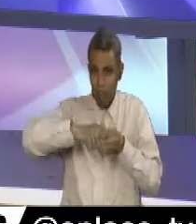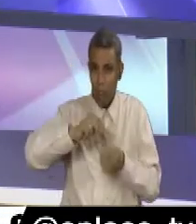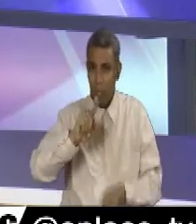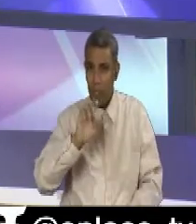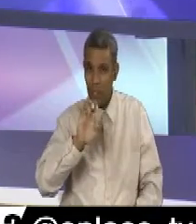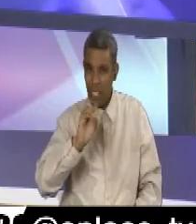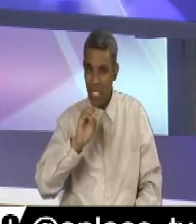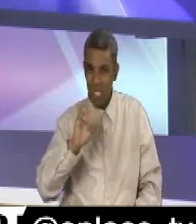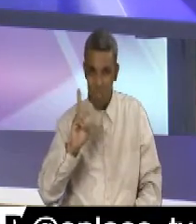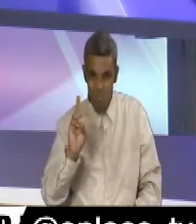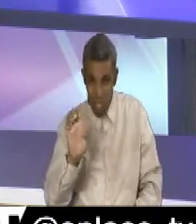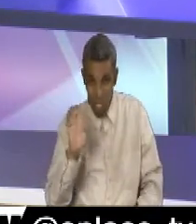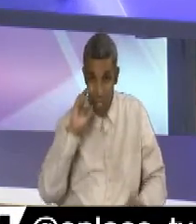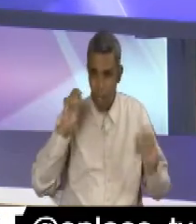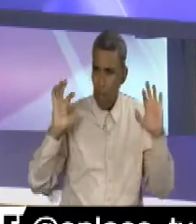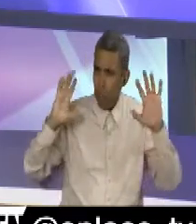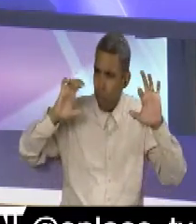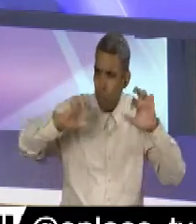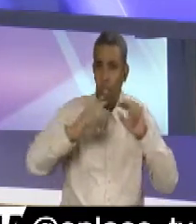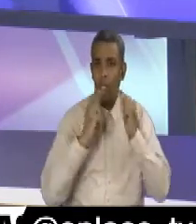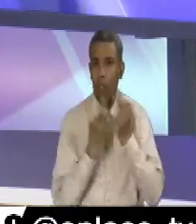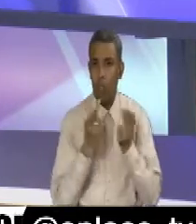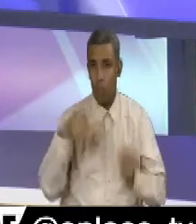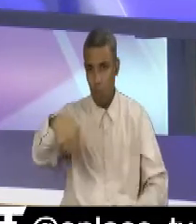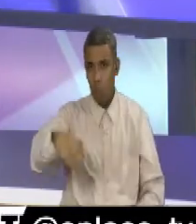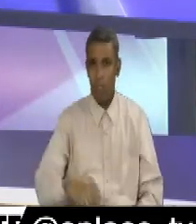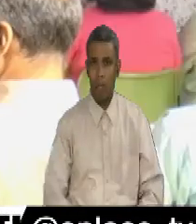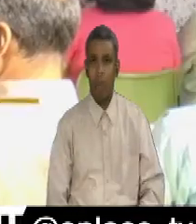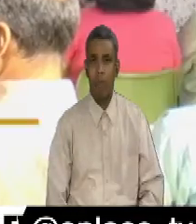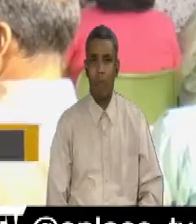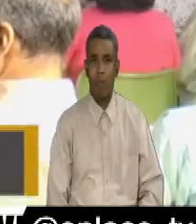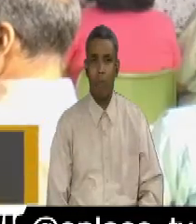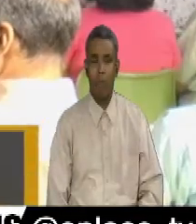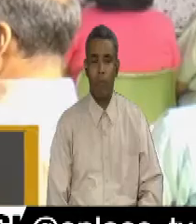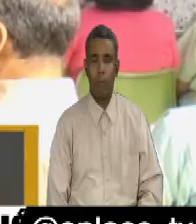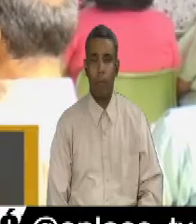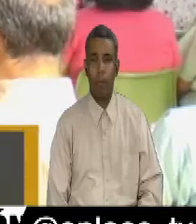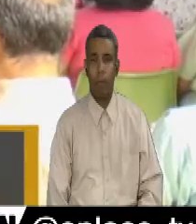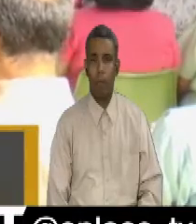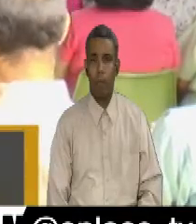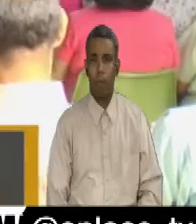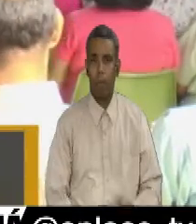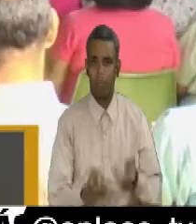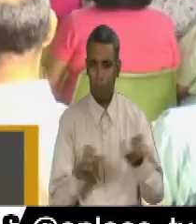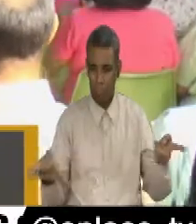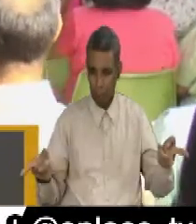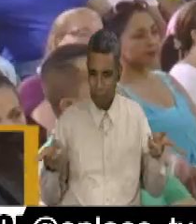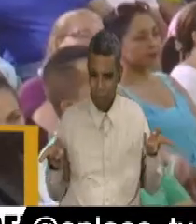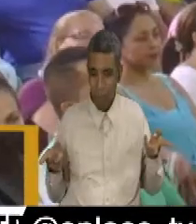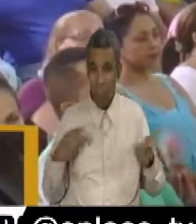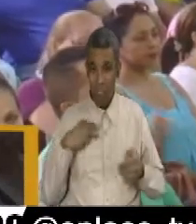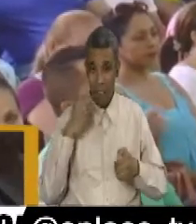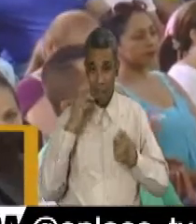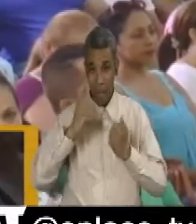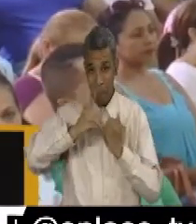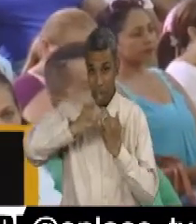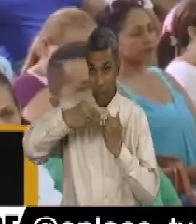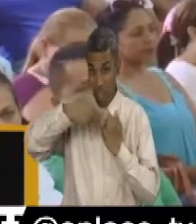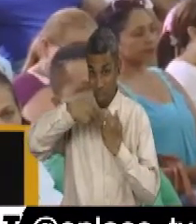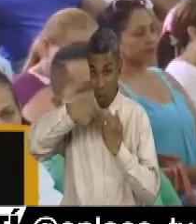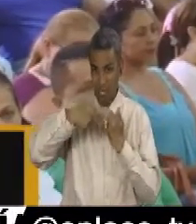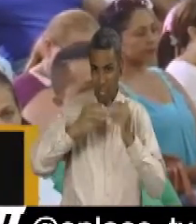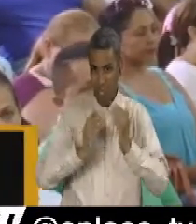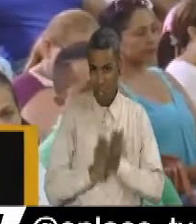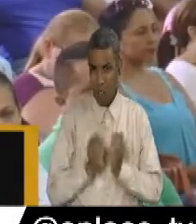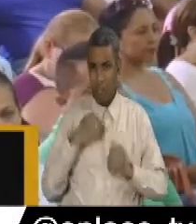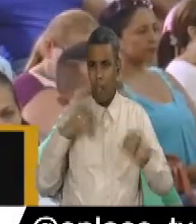los resultados del paro convocado por FECODE. En el auditorio del Colegio Diego Hernández de Gallego se han dado cita a los docentes de Barranca Bermeja